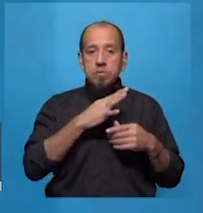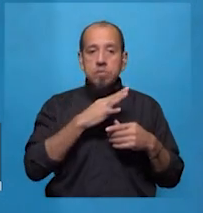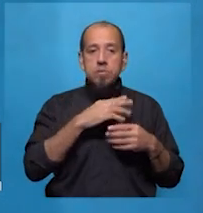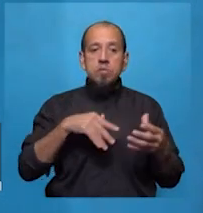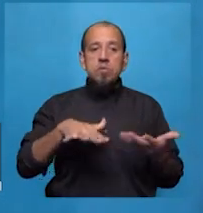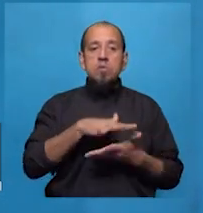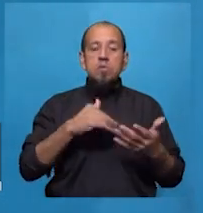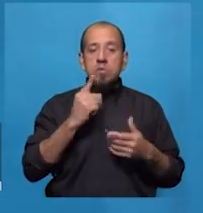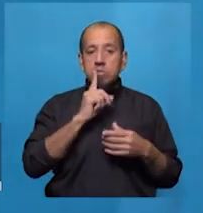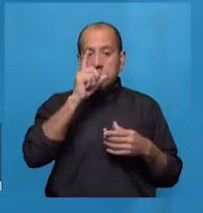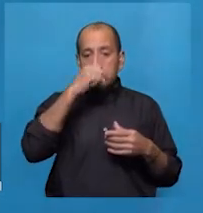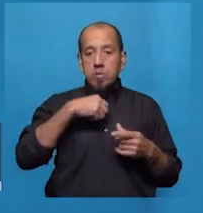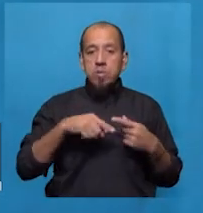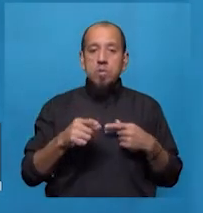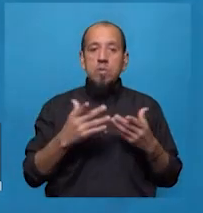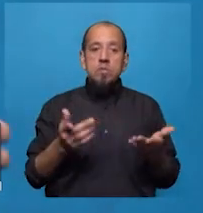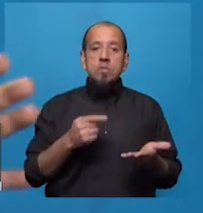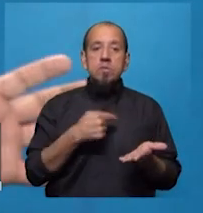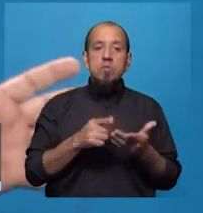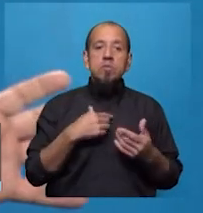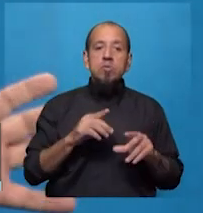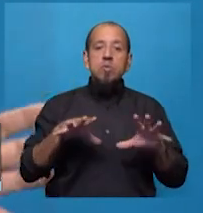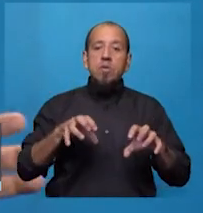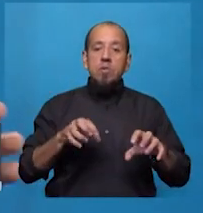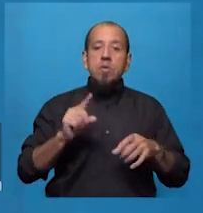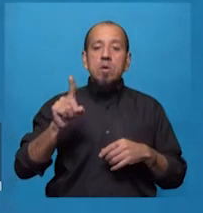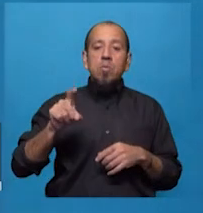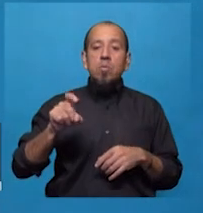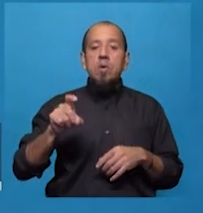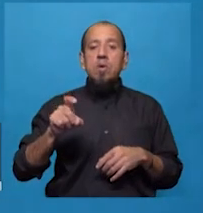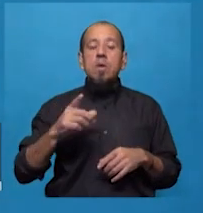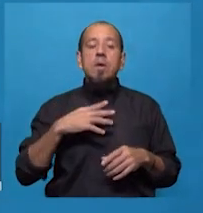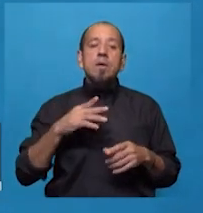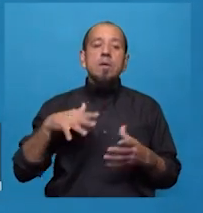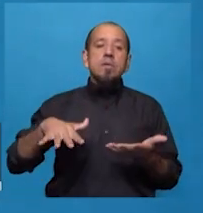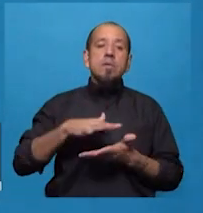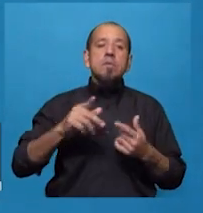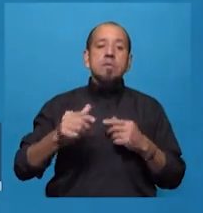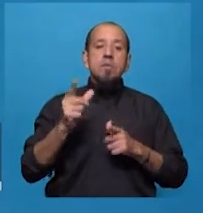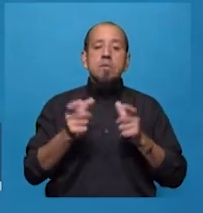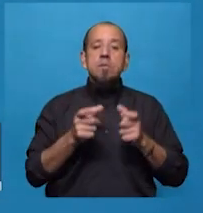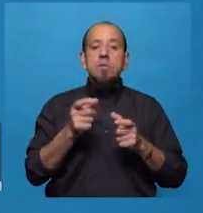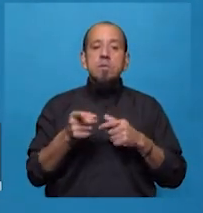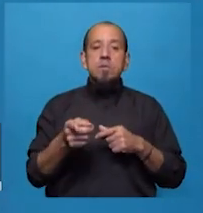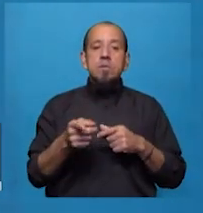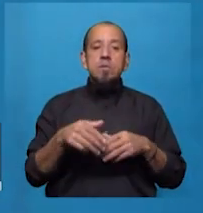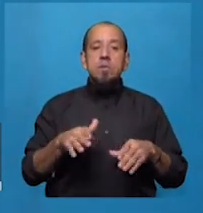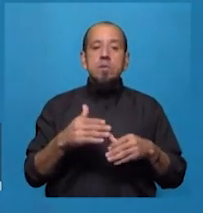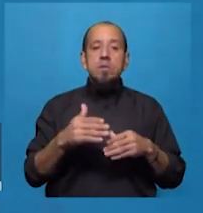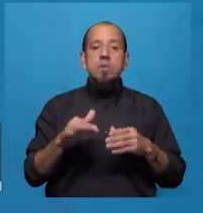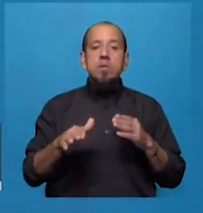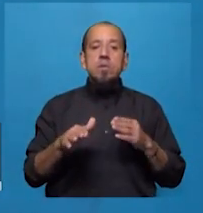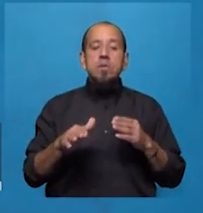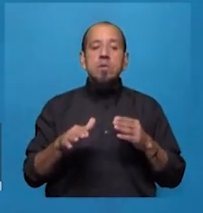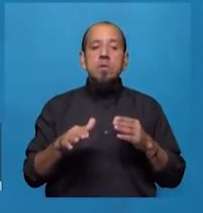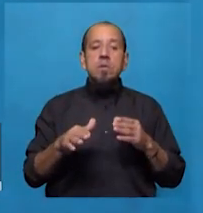de Montevideo no muy lejos del centro Yo vivo en la aguada tenemos muy cerca un problema relacionado con la gente que está ahí en la puerta del hospital